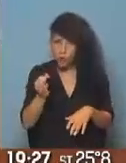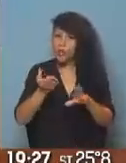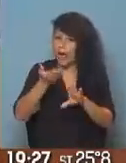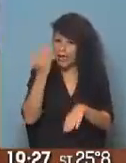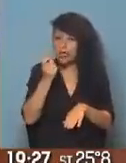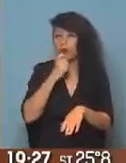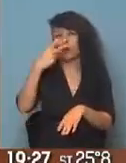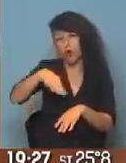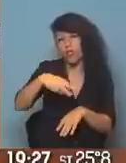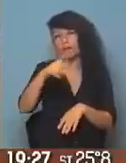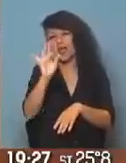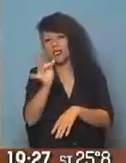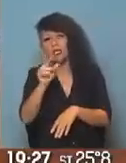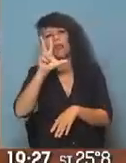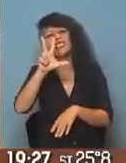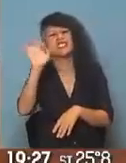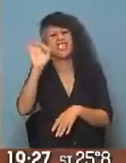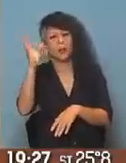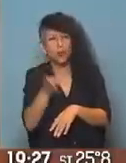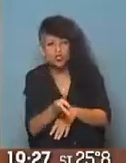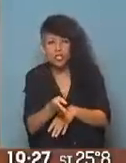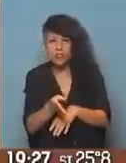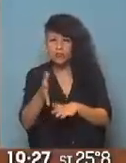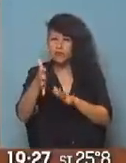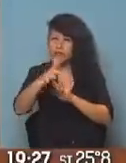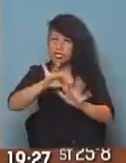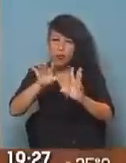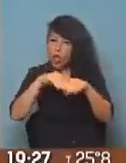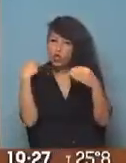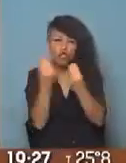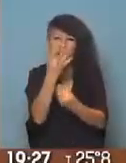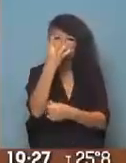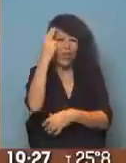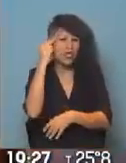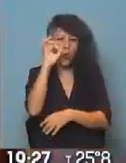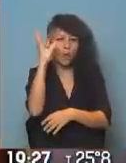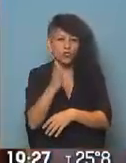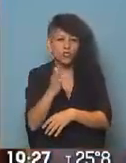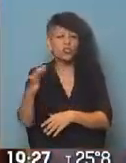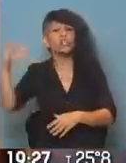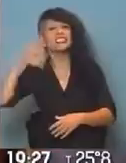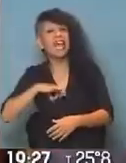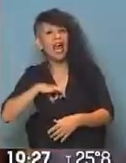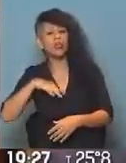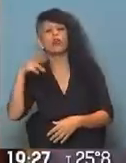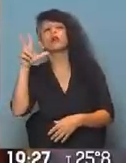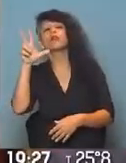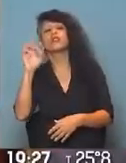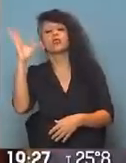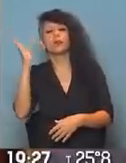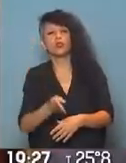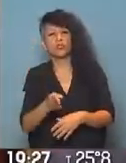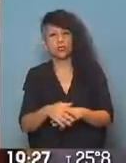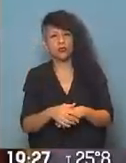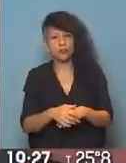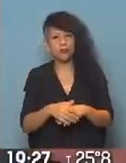noviembre diciembre va al 3% va a terminar en la zona de 49 por ciento y los salarios en 30 por ciento incluso muy superior de la última estadística